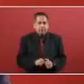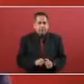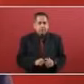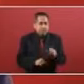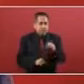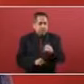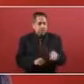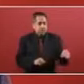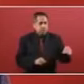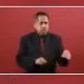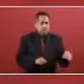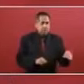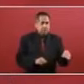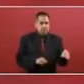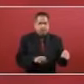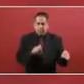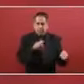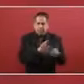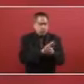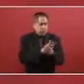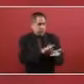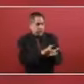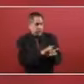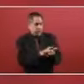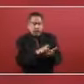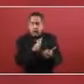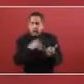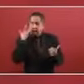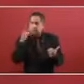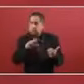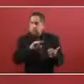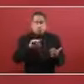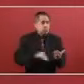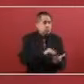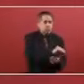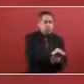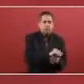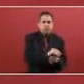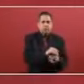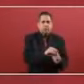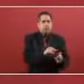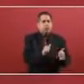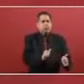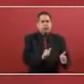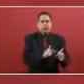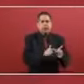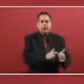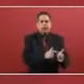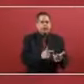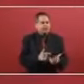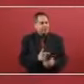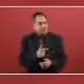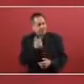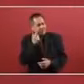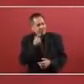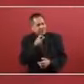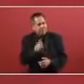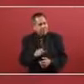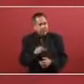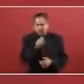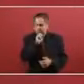se ocuparon, pero en todo. Esa fue una característica del